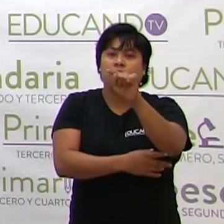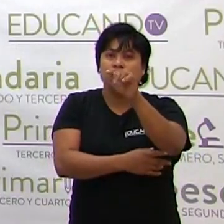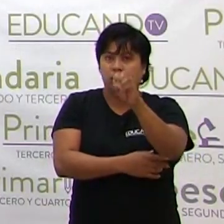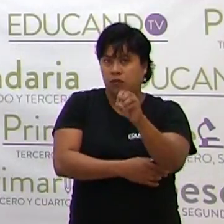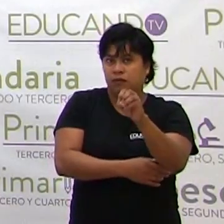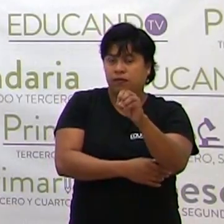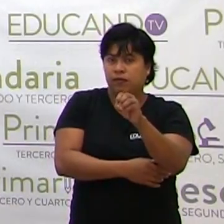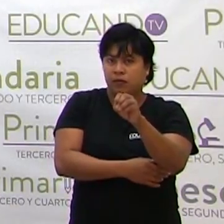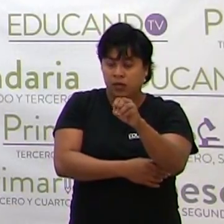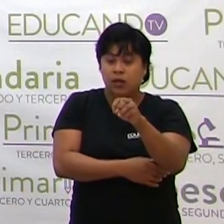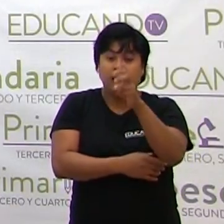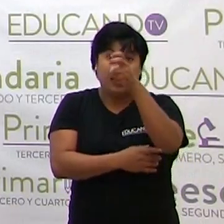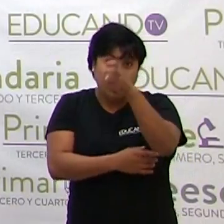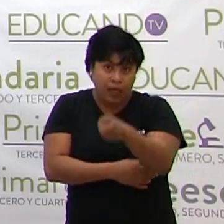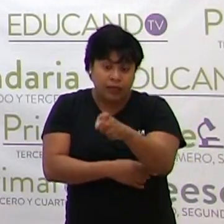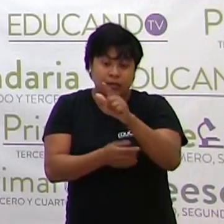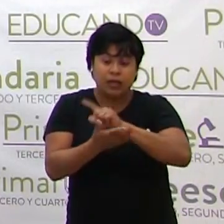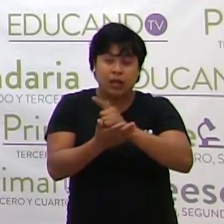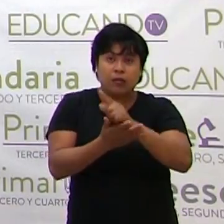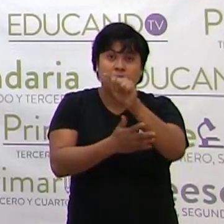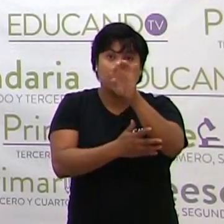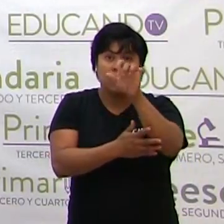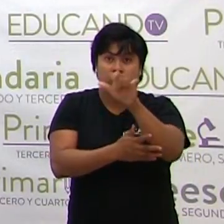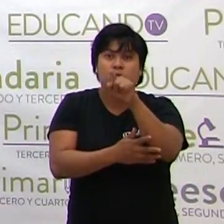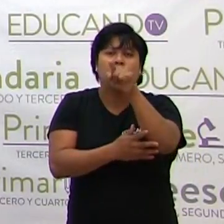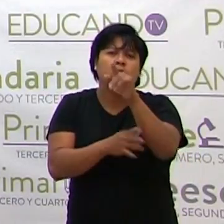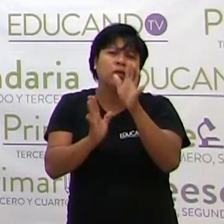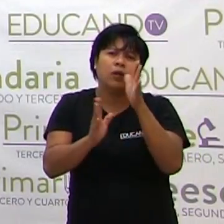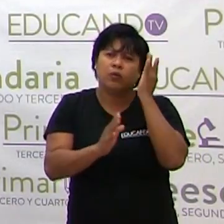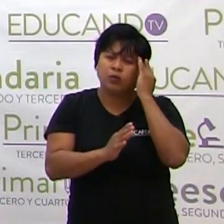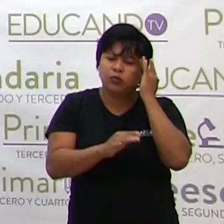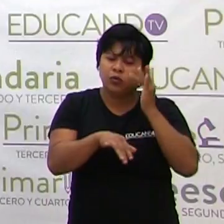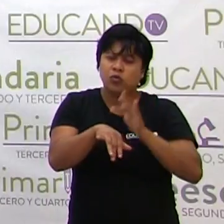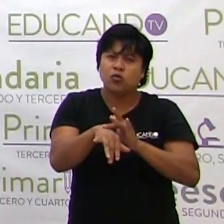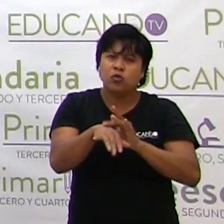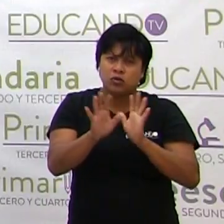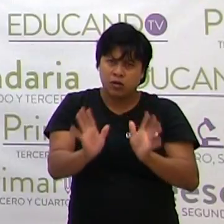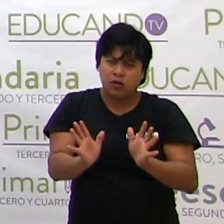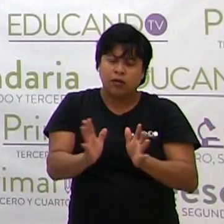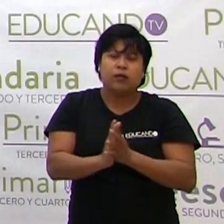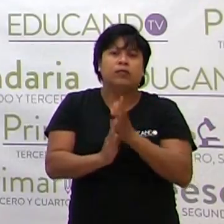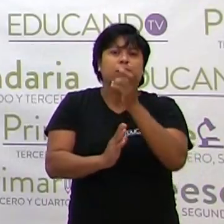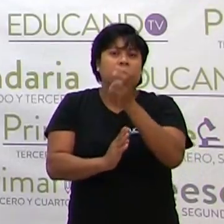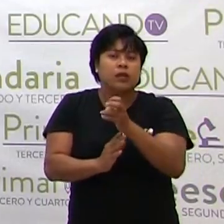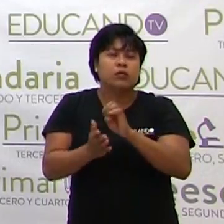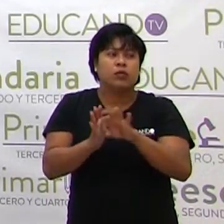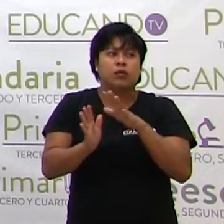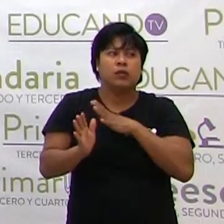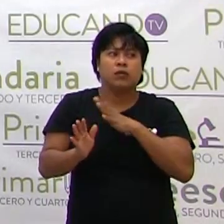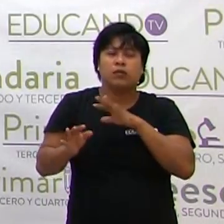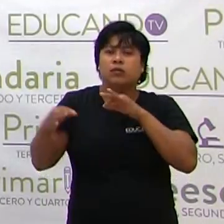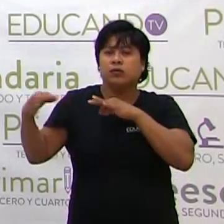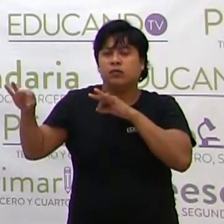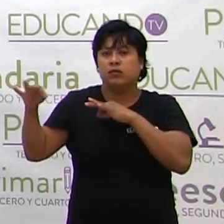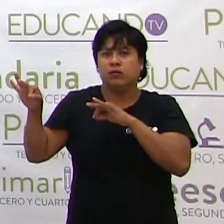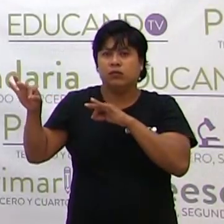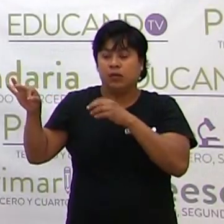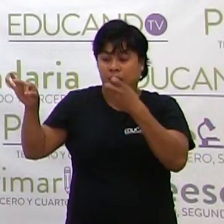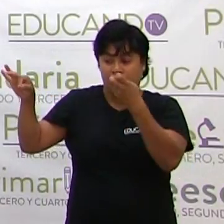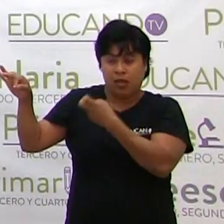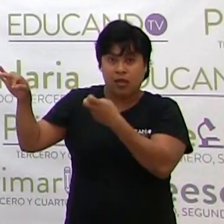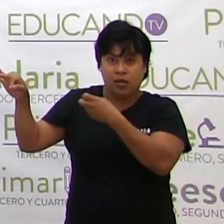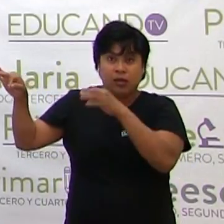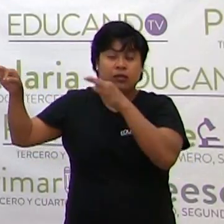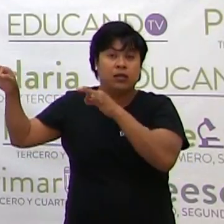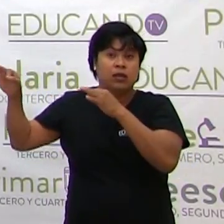Bien, los libros de texto, tú ya los conoces, son aquellos que tenemos acá, los cuales nos